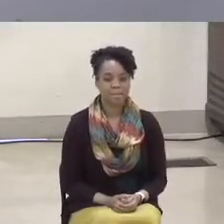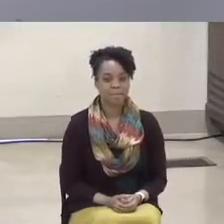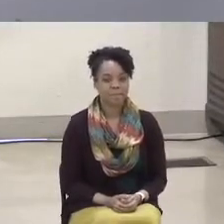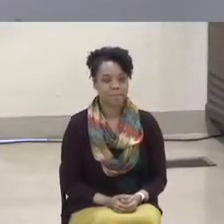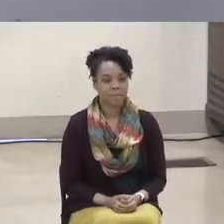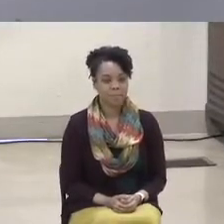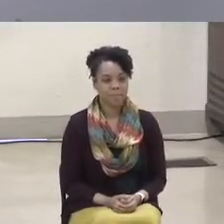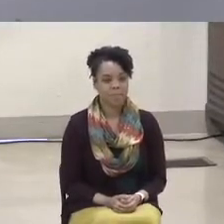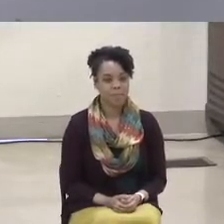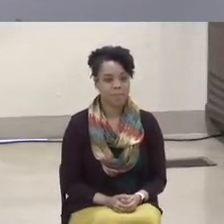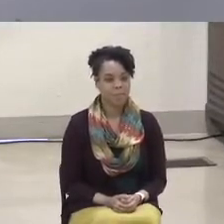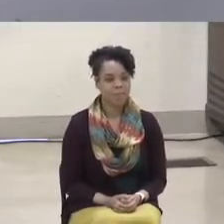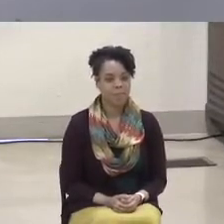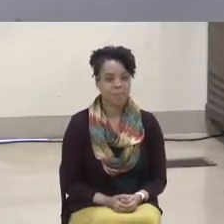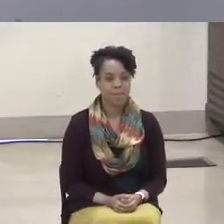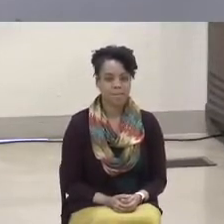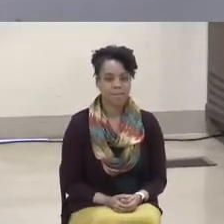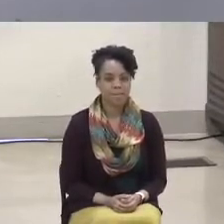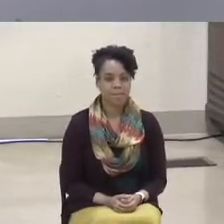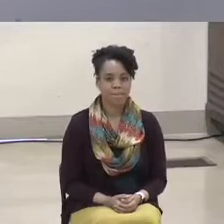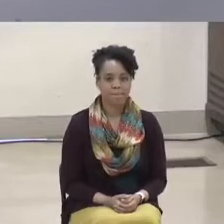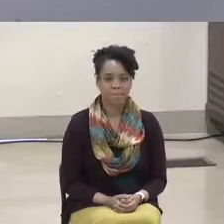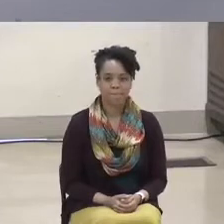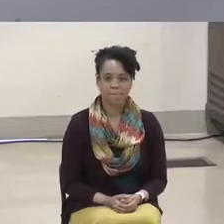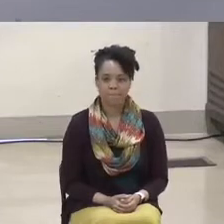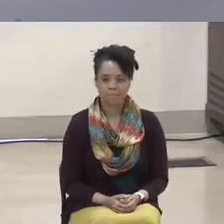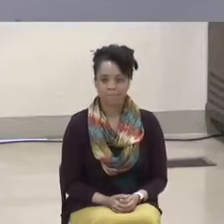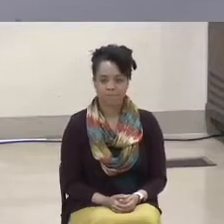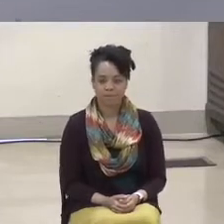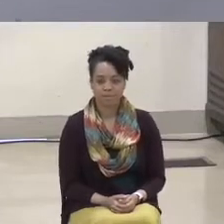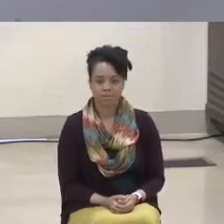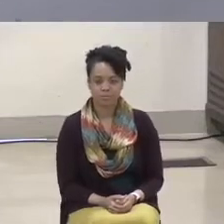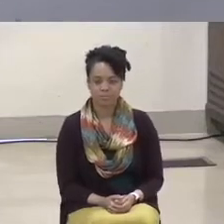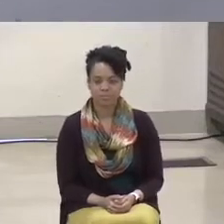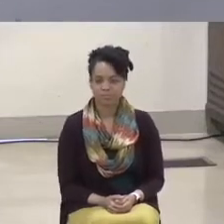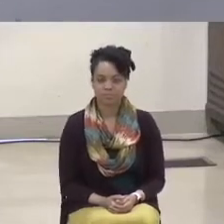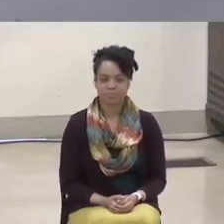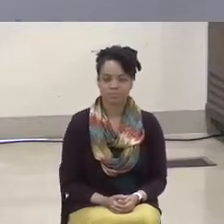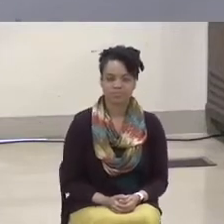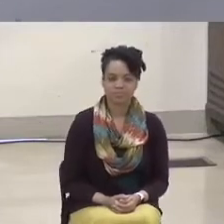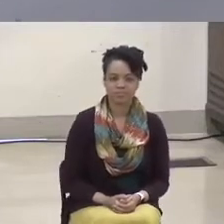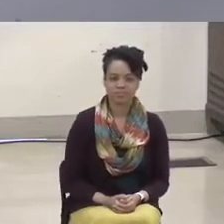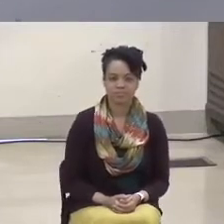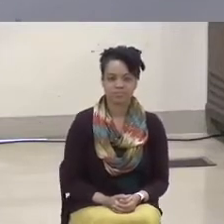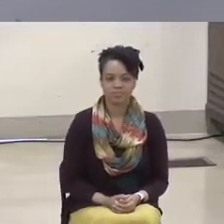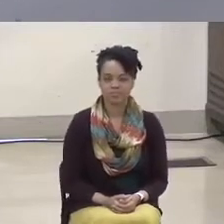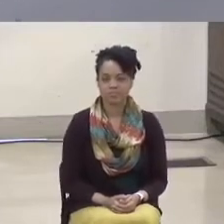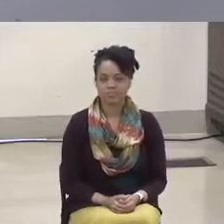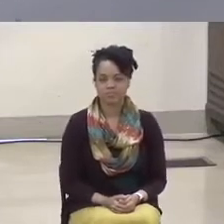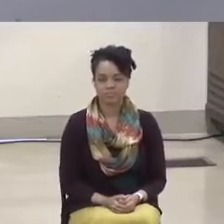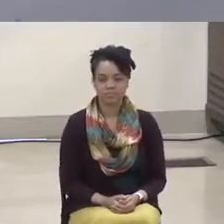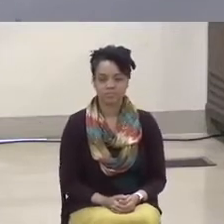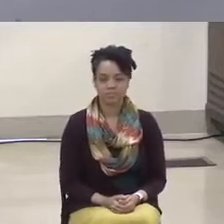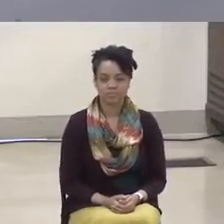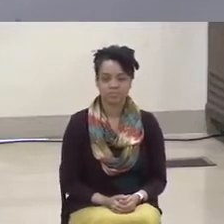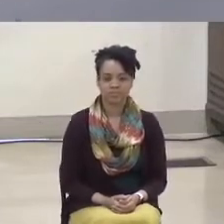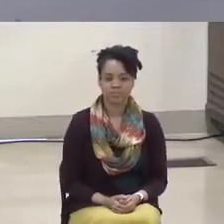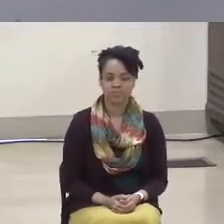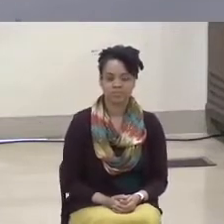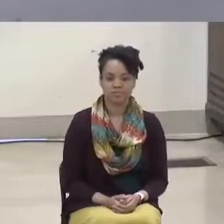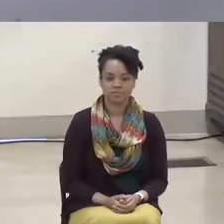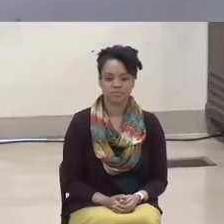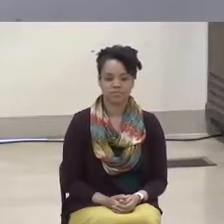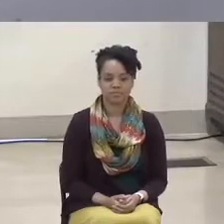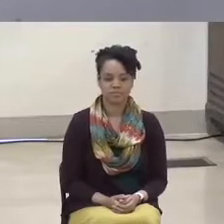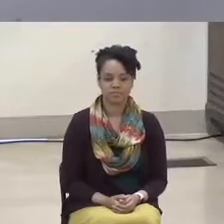por casa de sacrificio. Y si yo cerrare los cielos para que no haya lluvia, y si mandare a la langosta que consuma la tierra, o